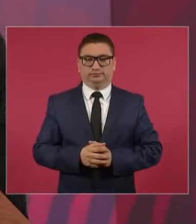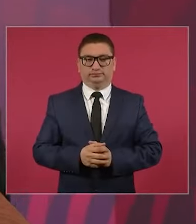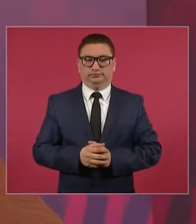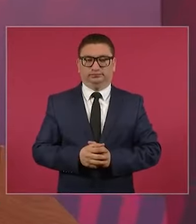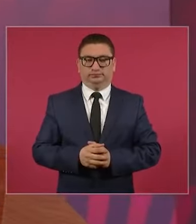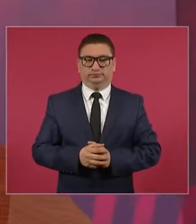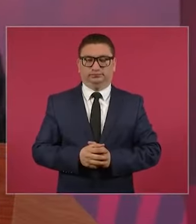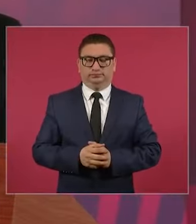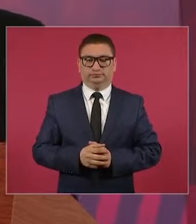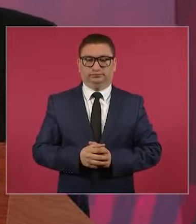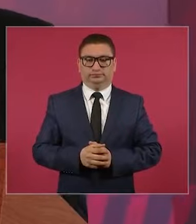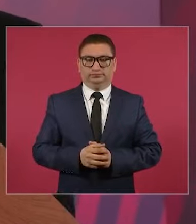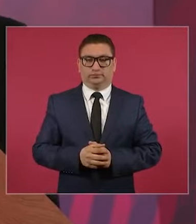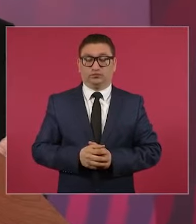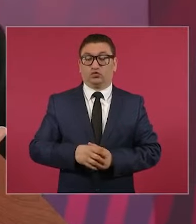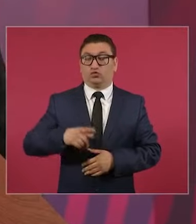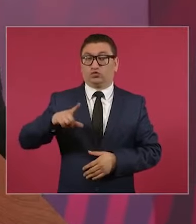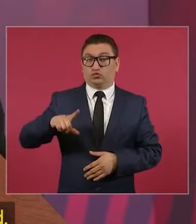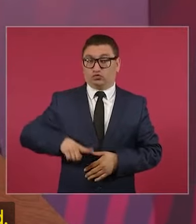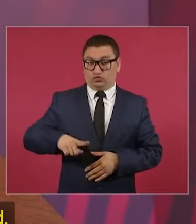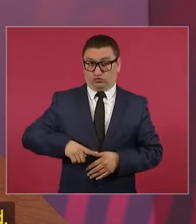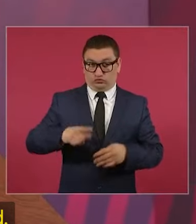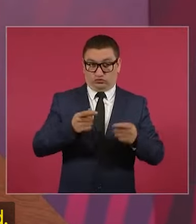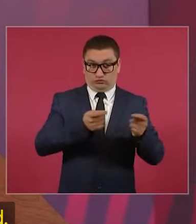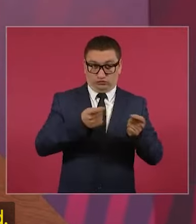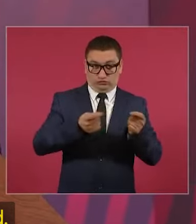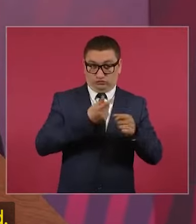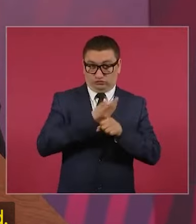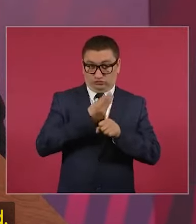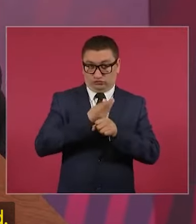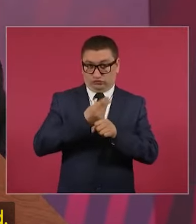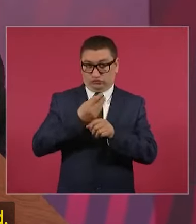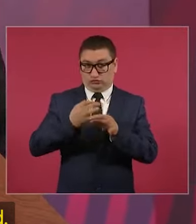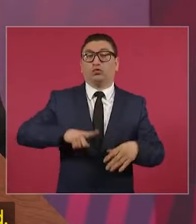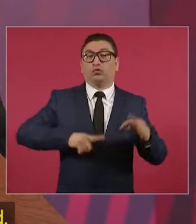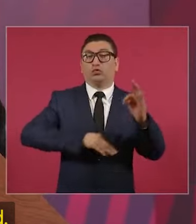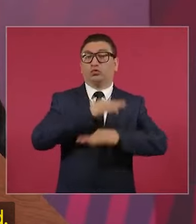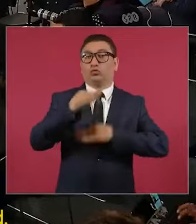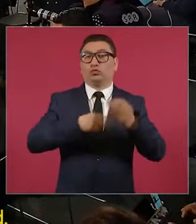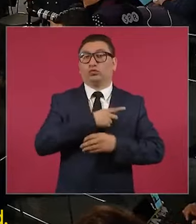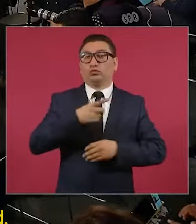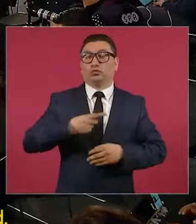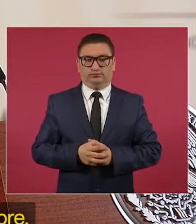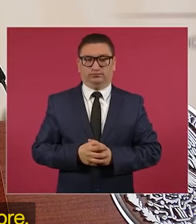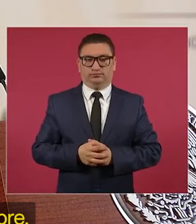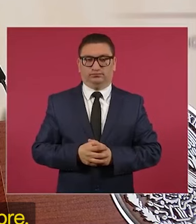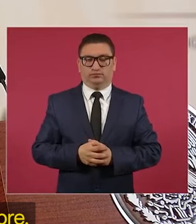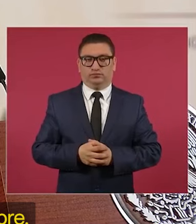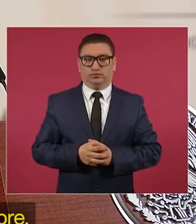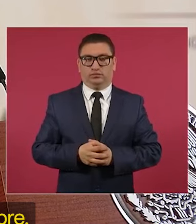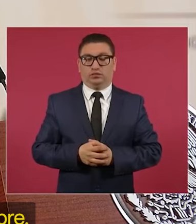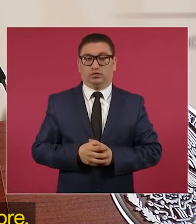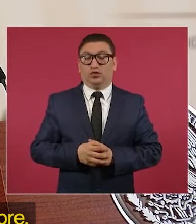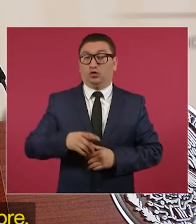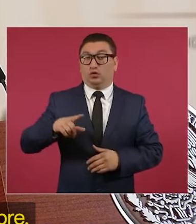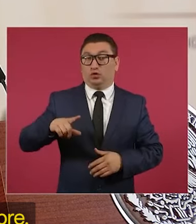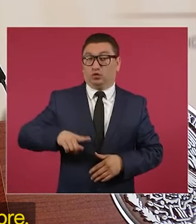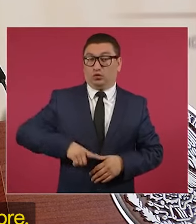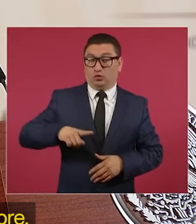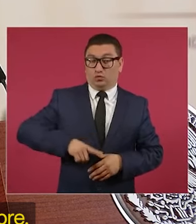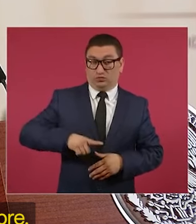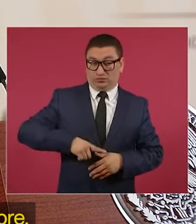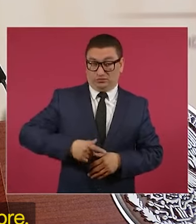de ajustar al gobierno, que el gobierno sea austero en su totalidad. No puede haber gobierno rico con